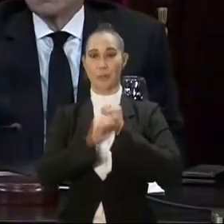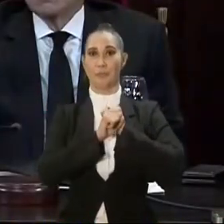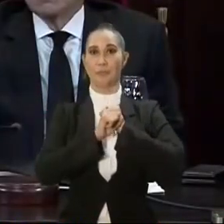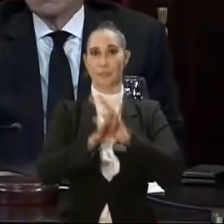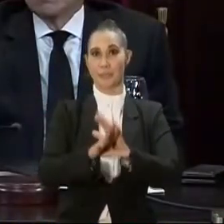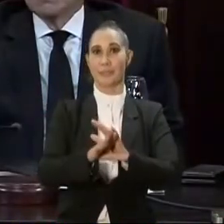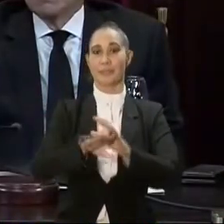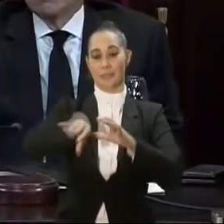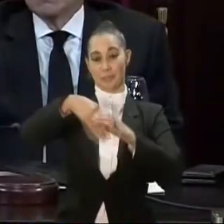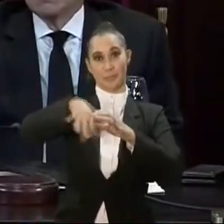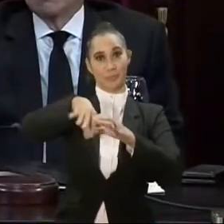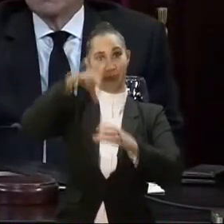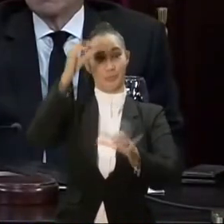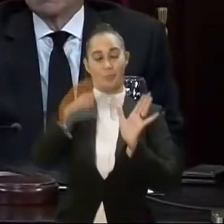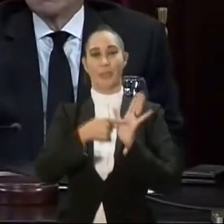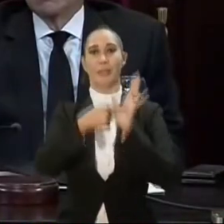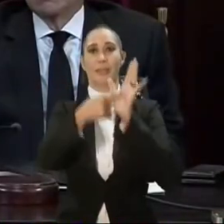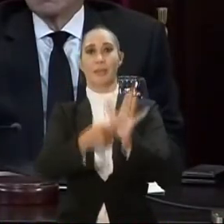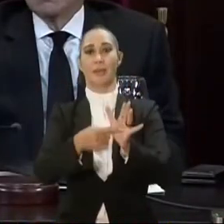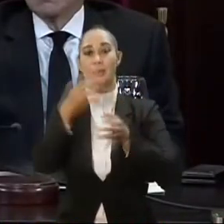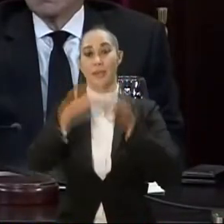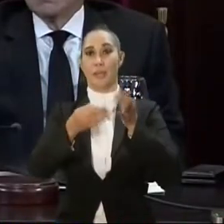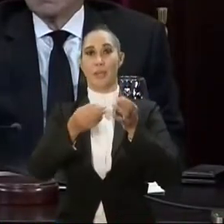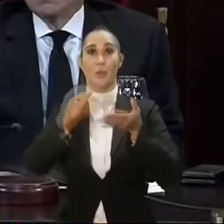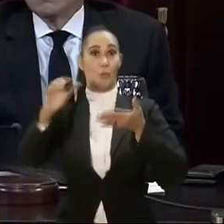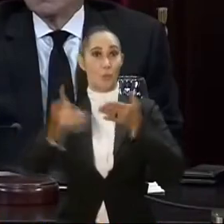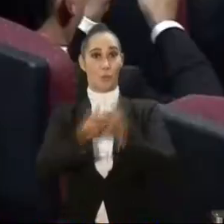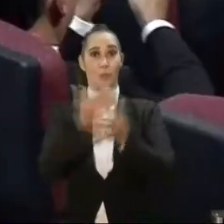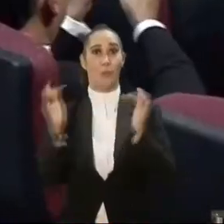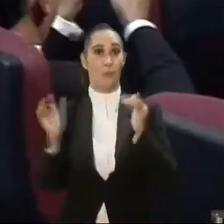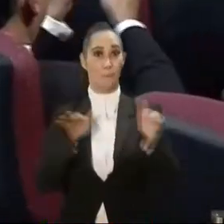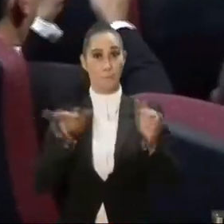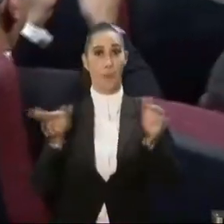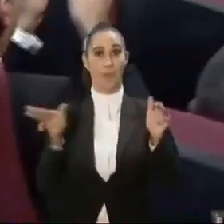lanzar la licitación a través de un esquema Financiero innovador